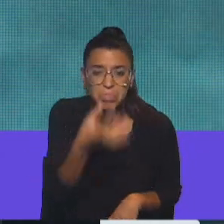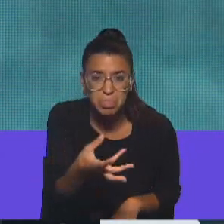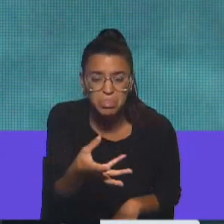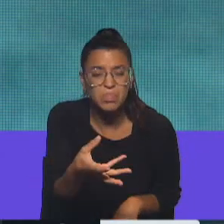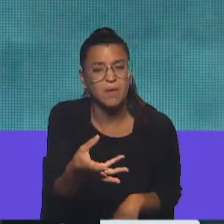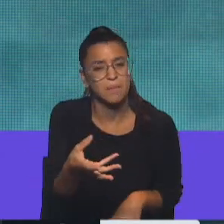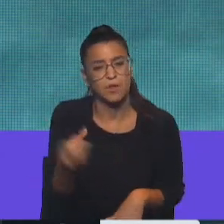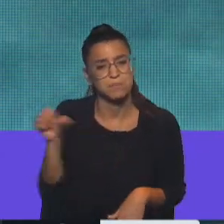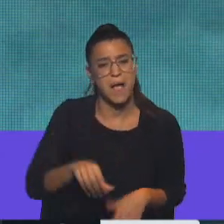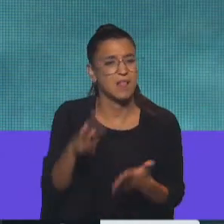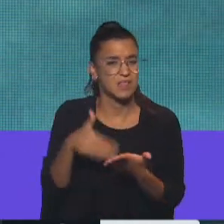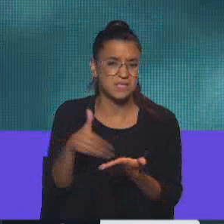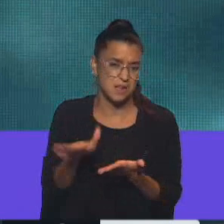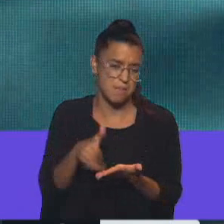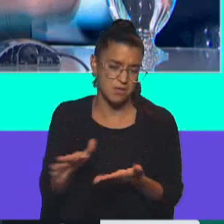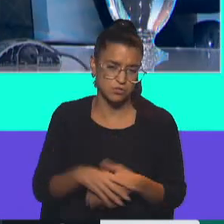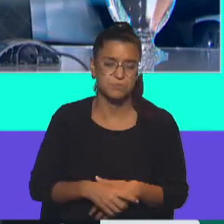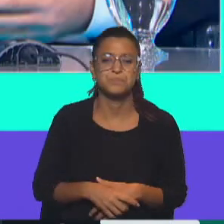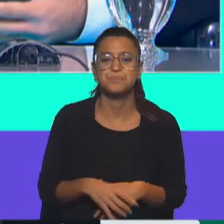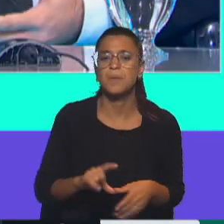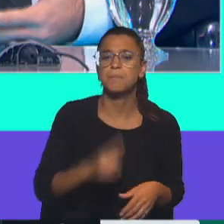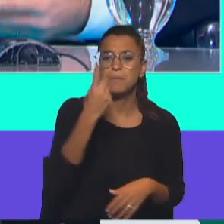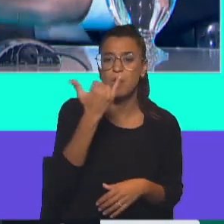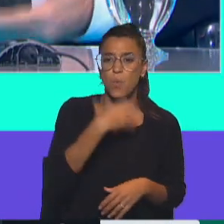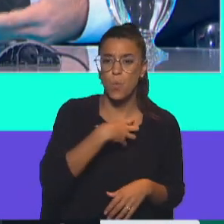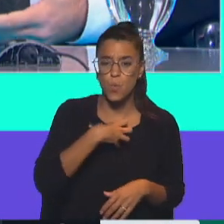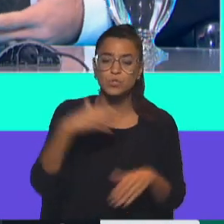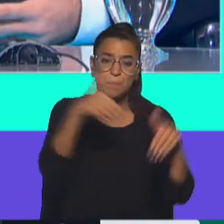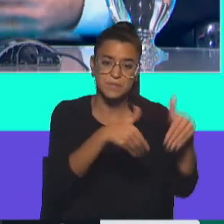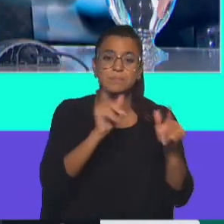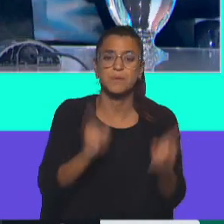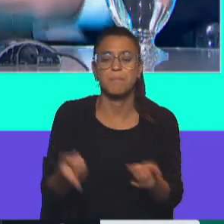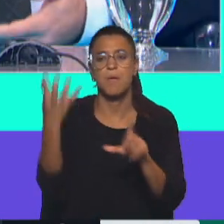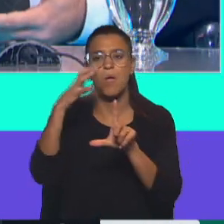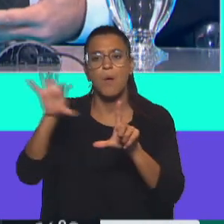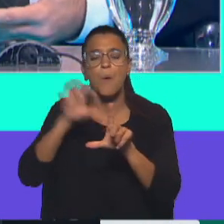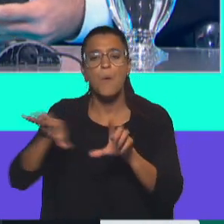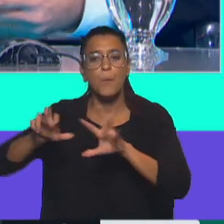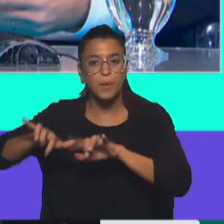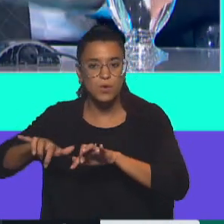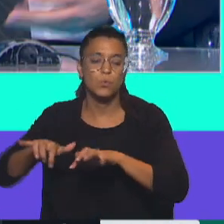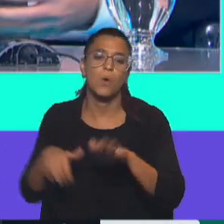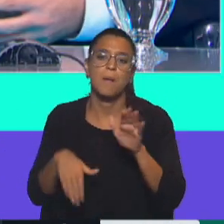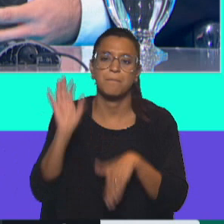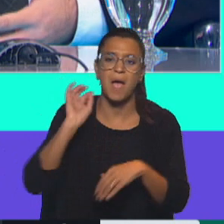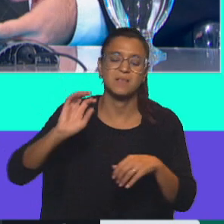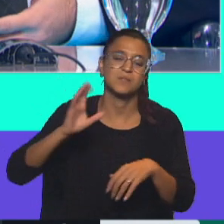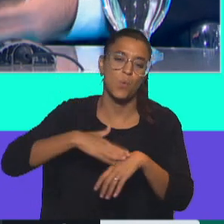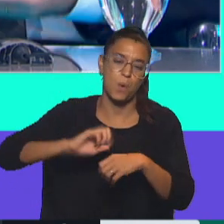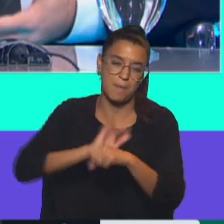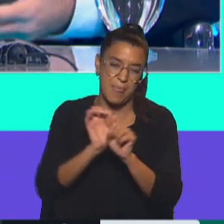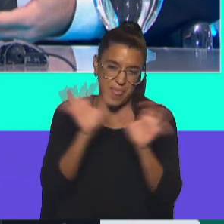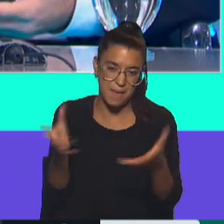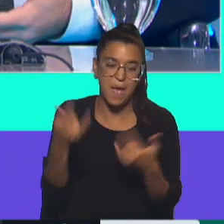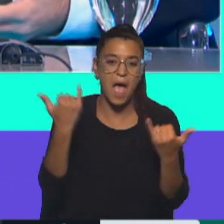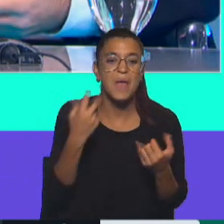declaraciones absolutamente discriminatorias y xenófobas. Bueno, en primer lugar tenemos cursos presenciales y virtuales, sobre todo fortalecidos por la pandemia.